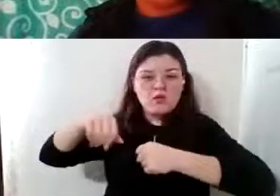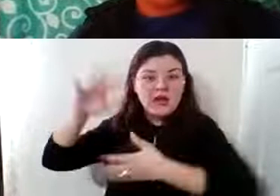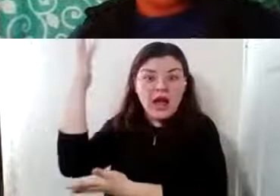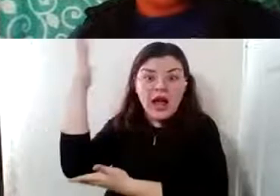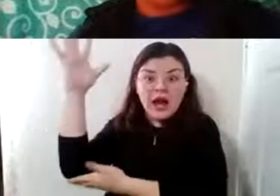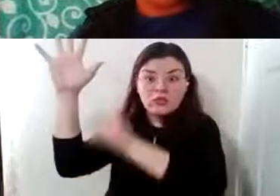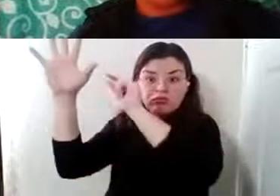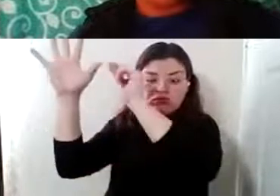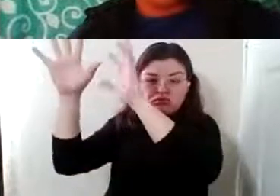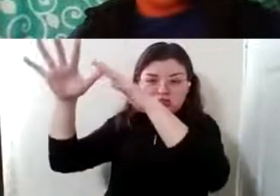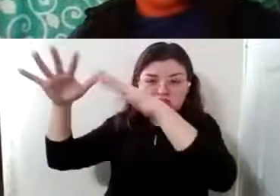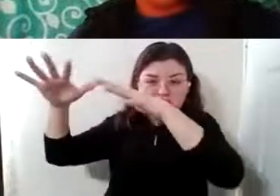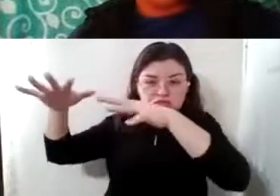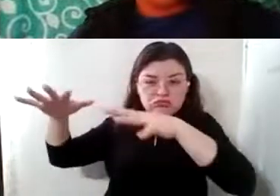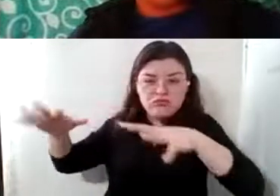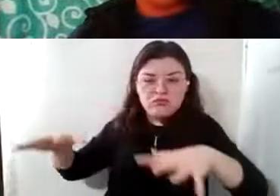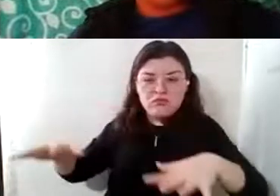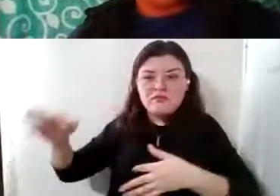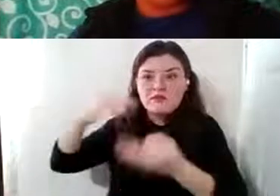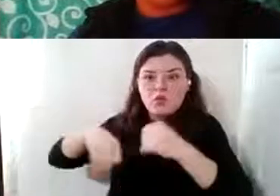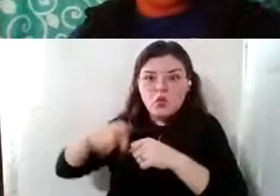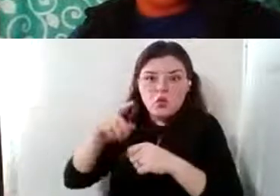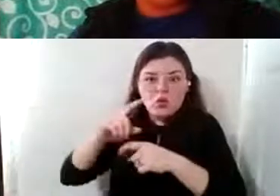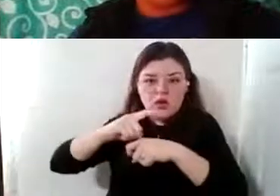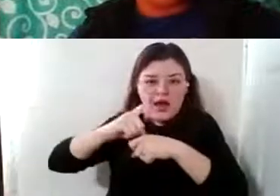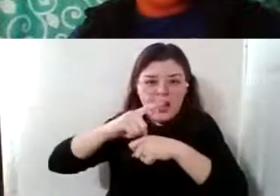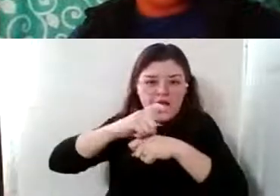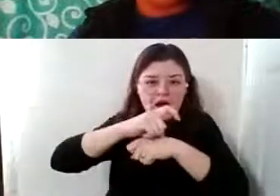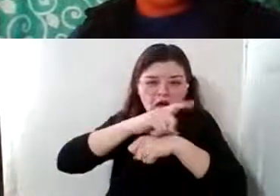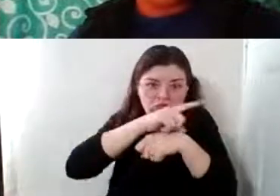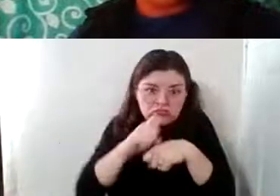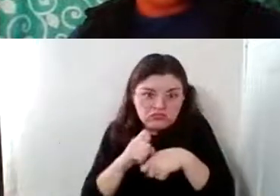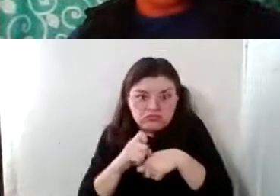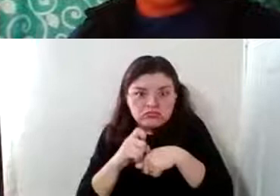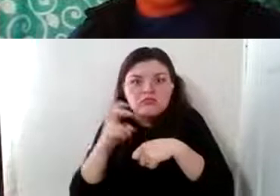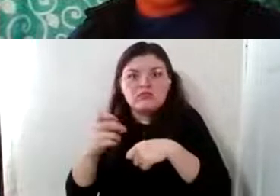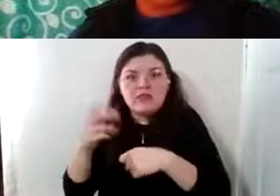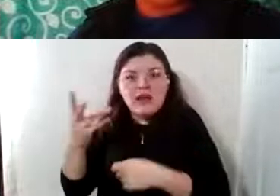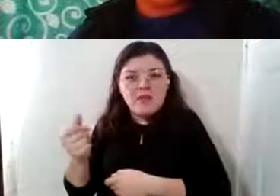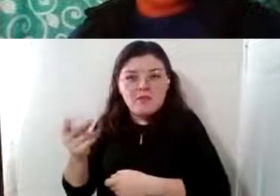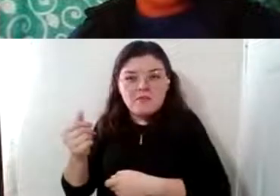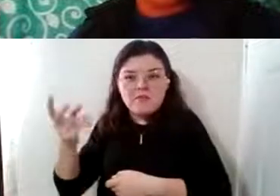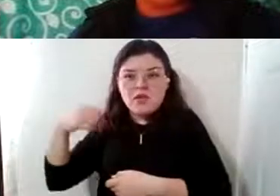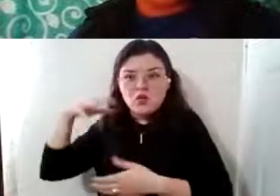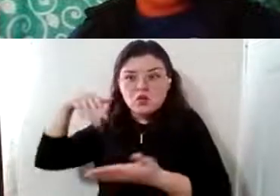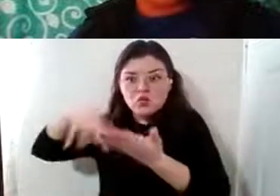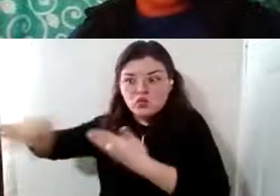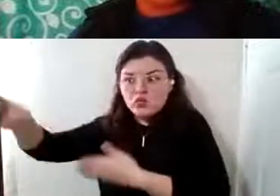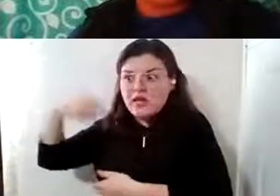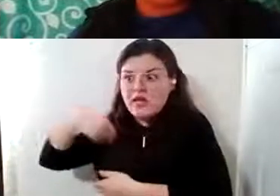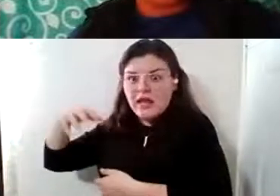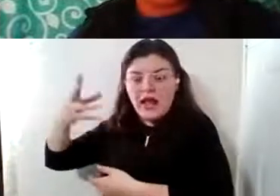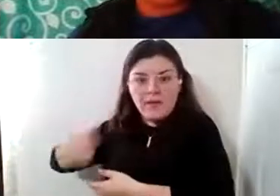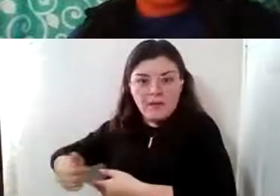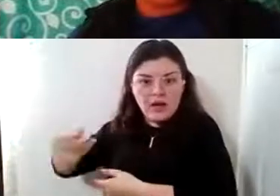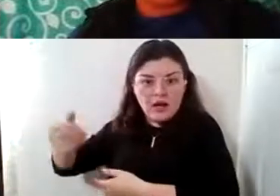de la selva, cómo los caracoles esconden los cuerpos, cómo los perros corren debajo de las camas y todas